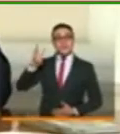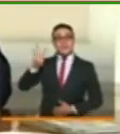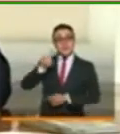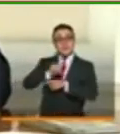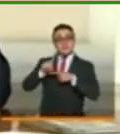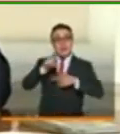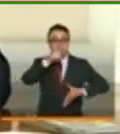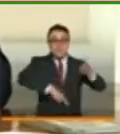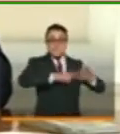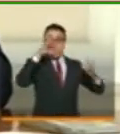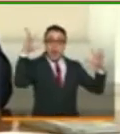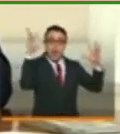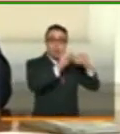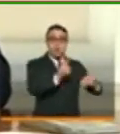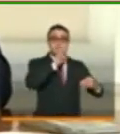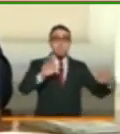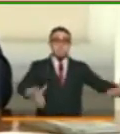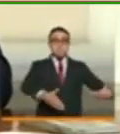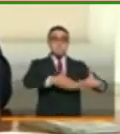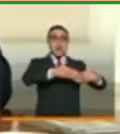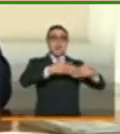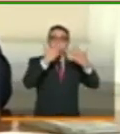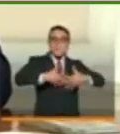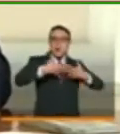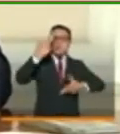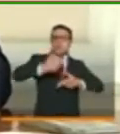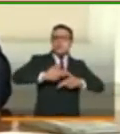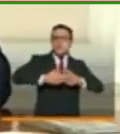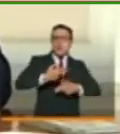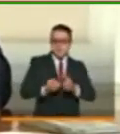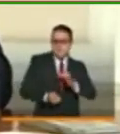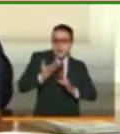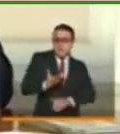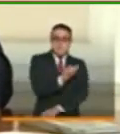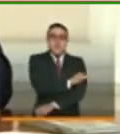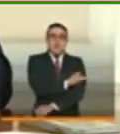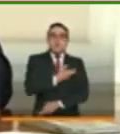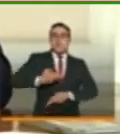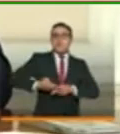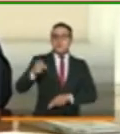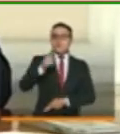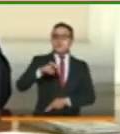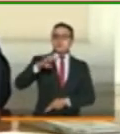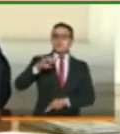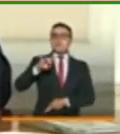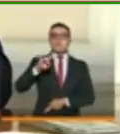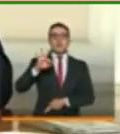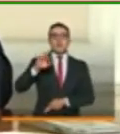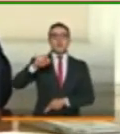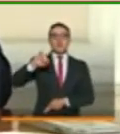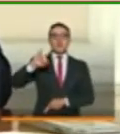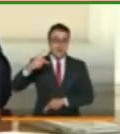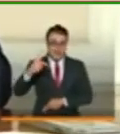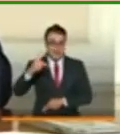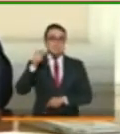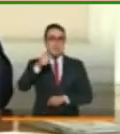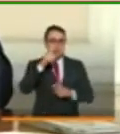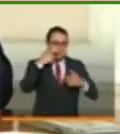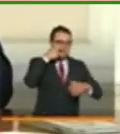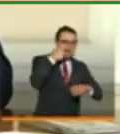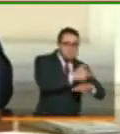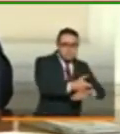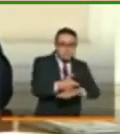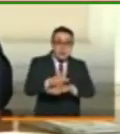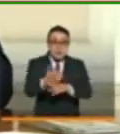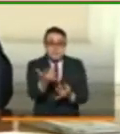de confidencialidad para la vacuna Sputnik. Nosotros estábamos claramente pendientes, como con todas las vacunas, de que